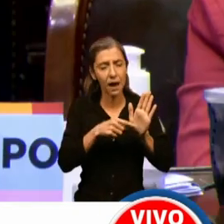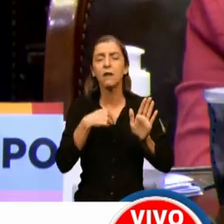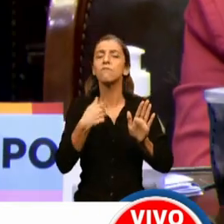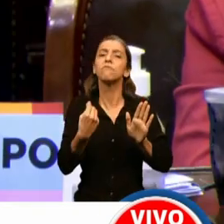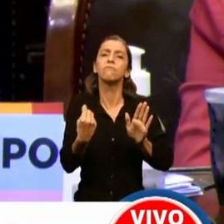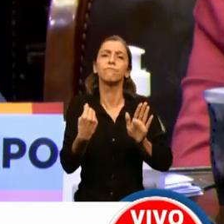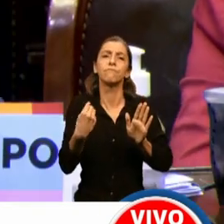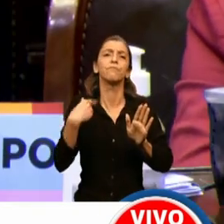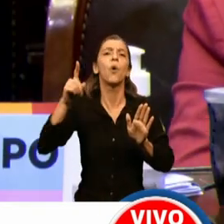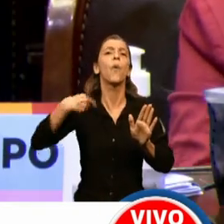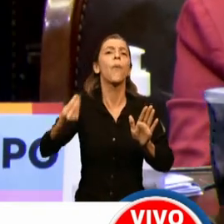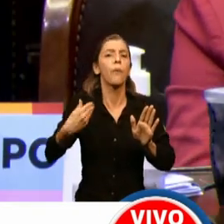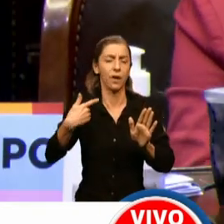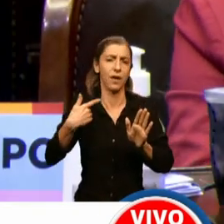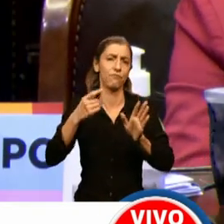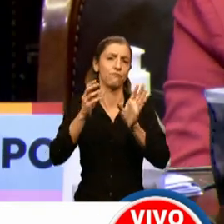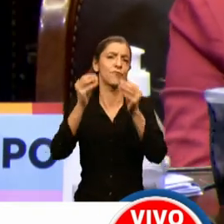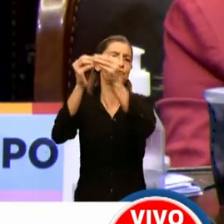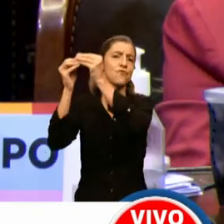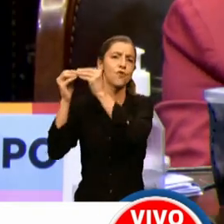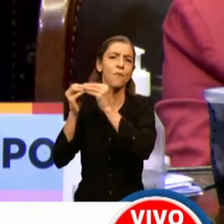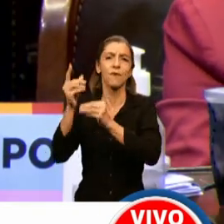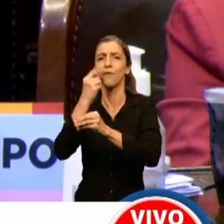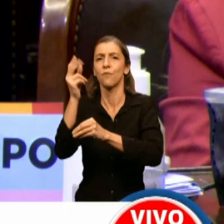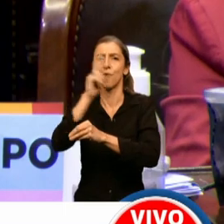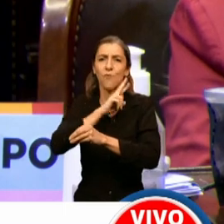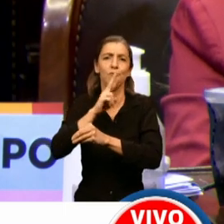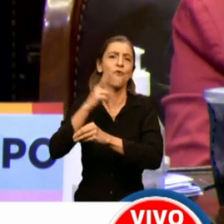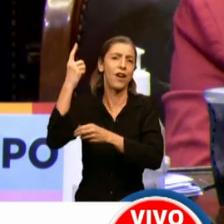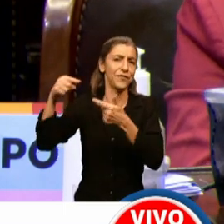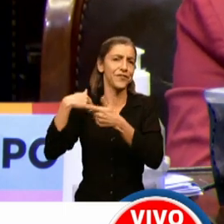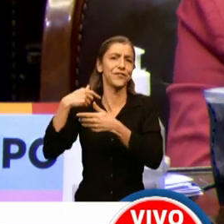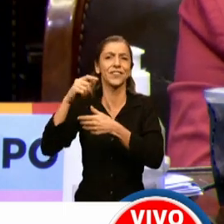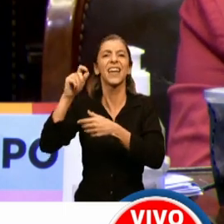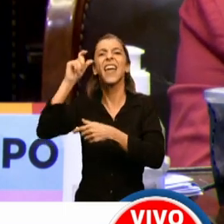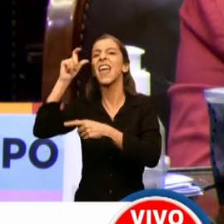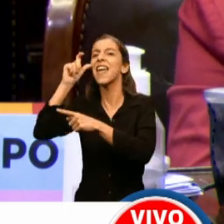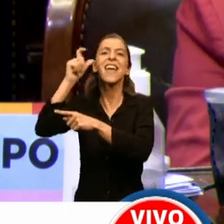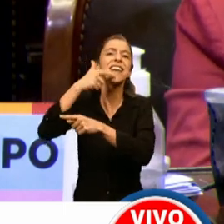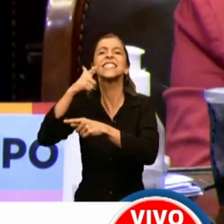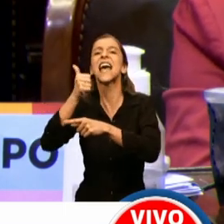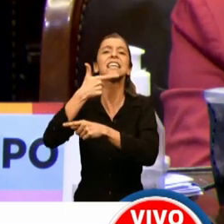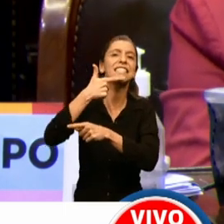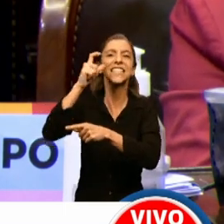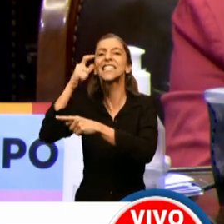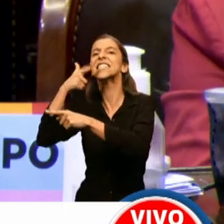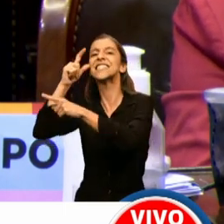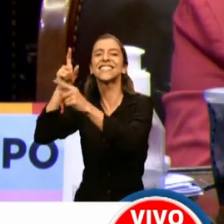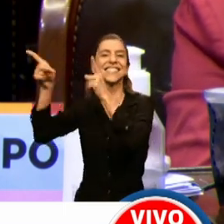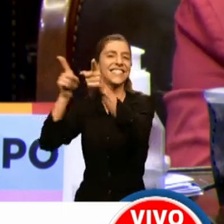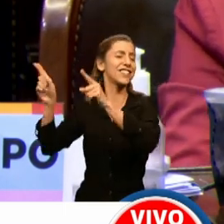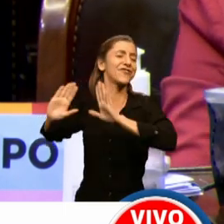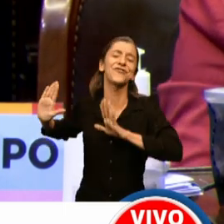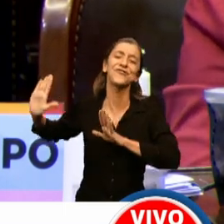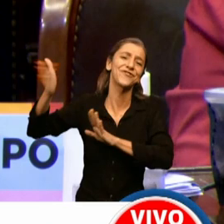de compañeras compañeras compañeros como esos esas y ese es que están ahí arriba y que vienen hace